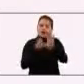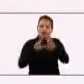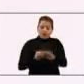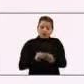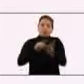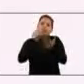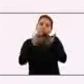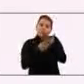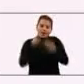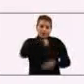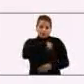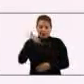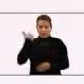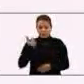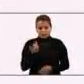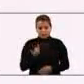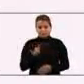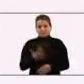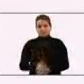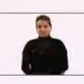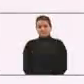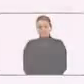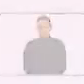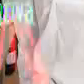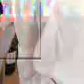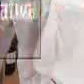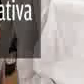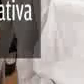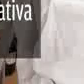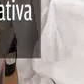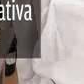rendimos cuentas acerca de los avances de este Plan Nacional de Juventudes.